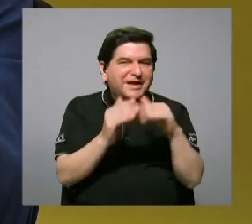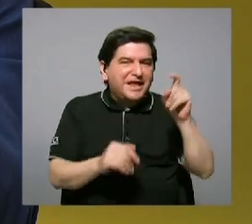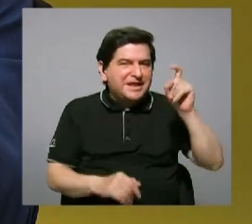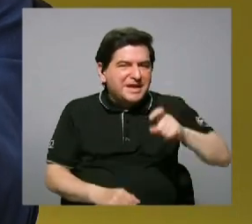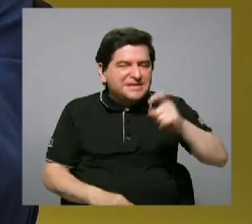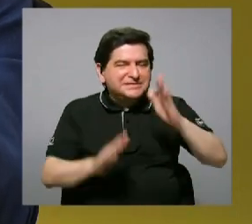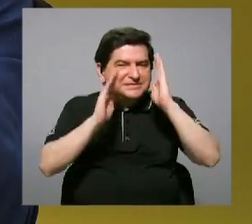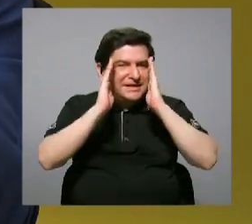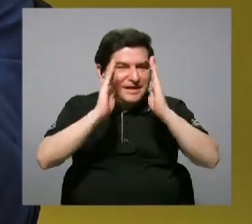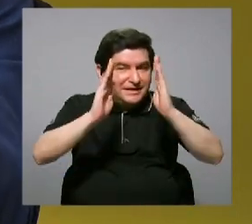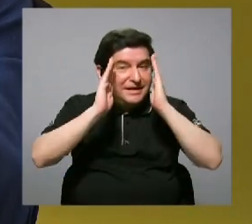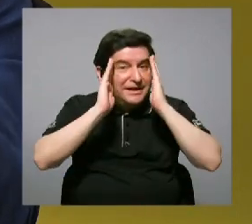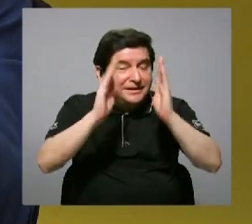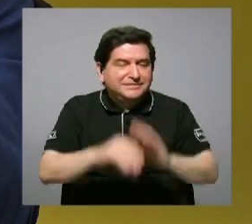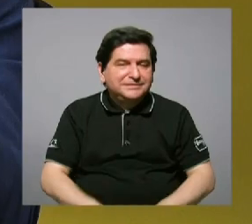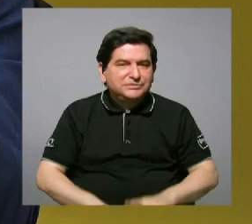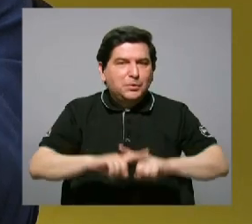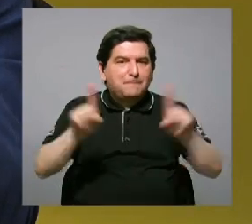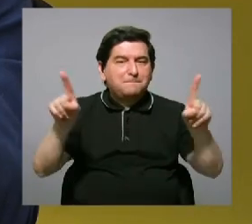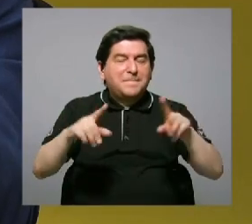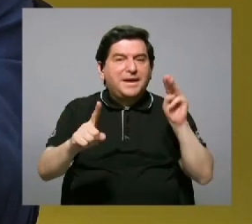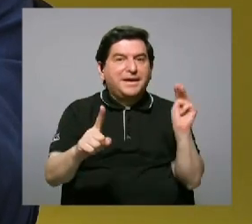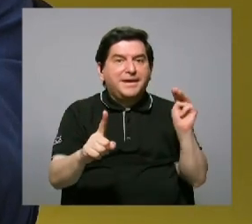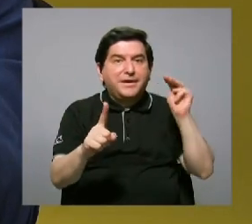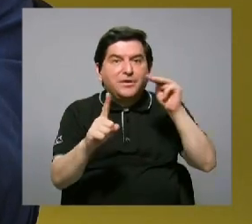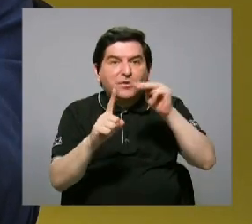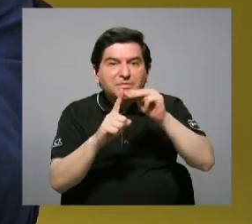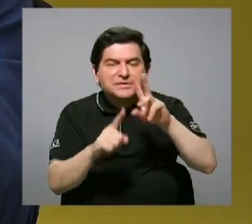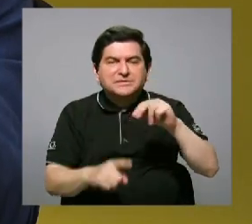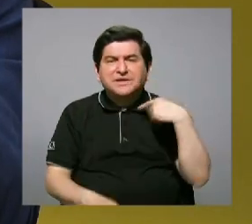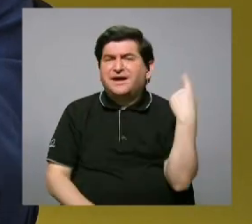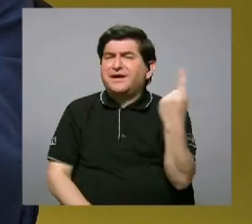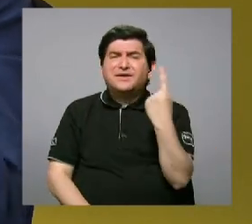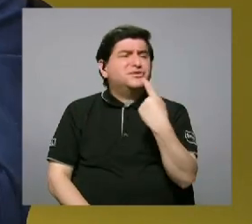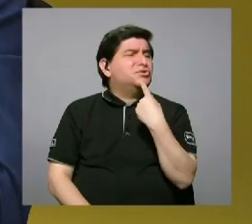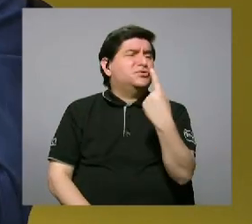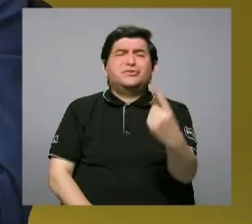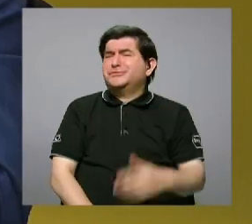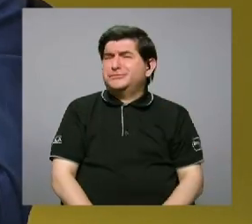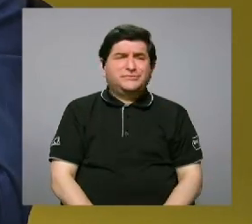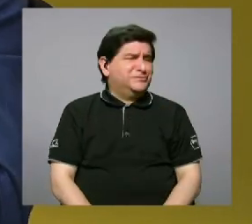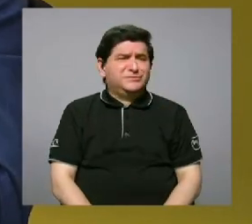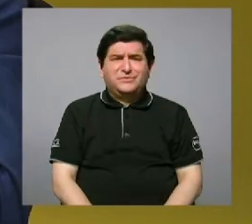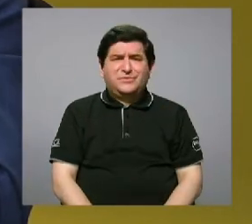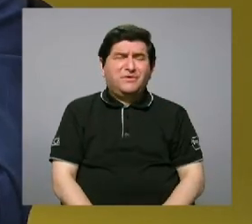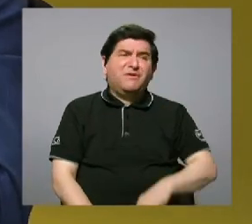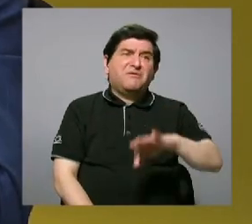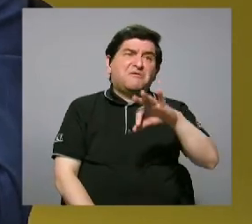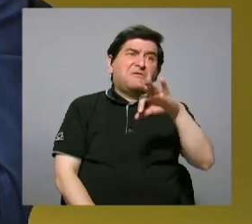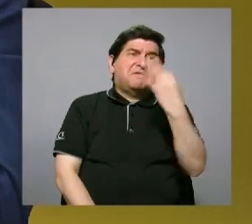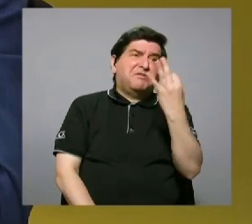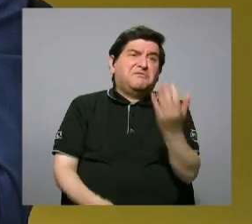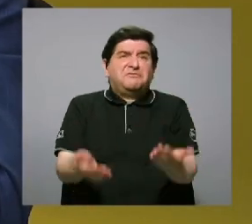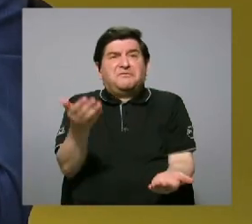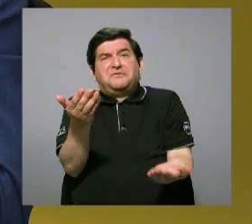ser atendida, pero además con unos mensajes que no bastan simplemente decir de manera